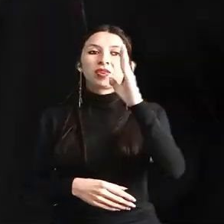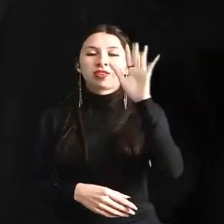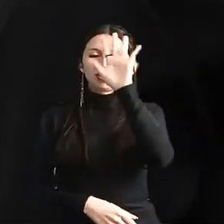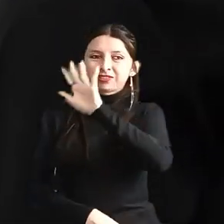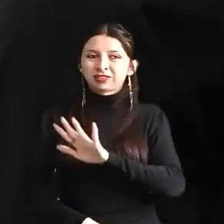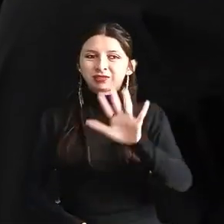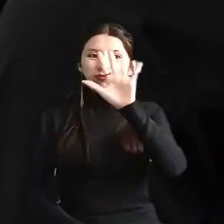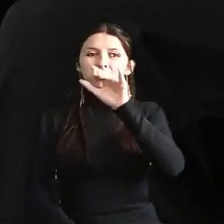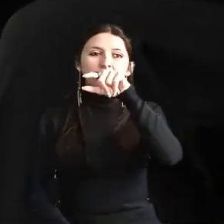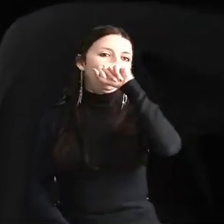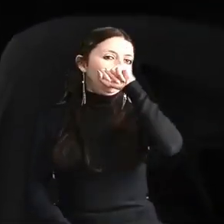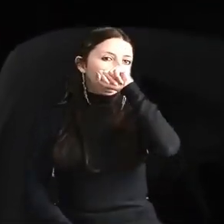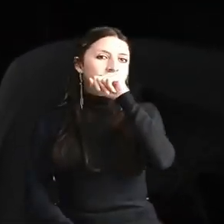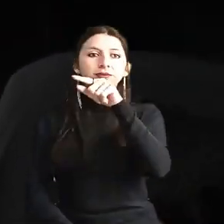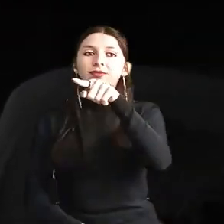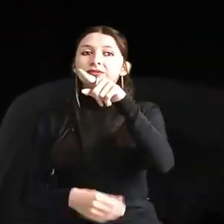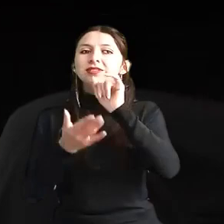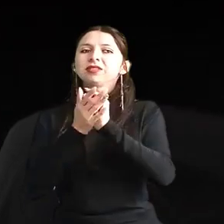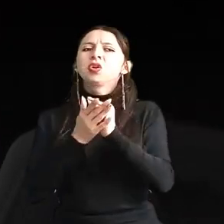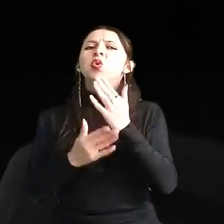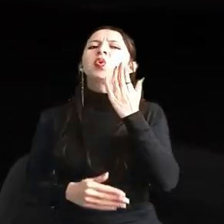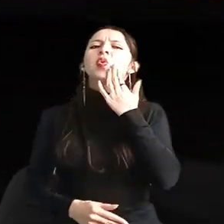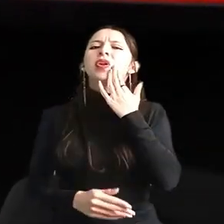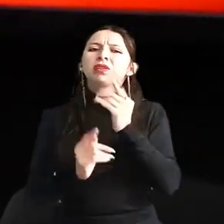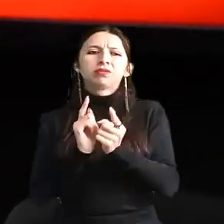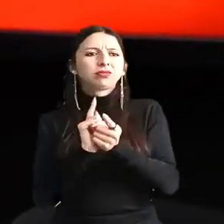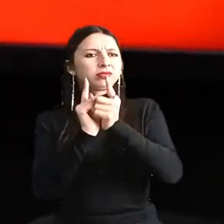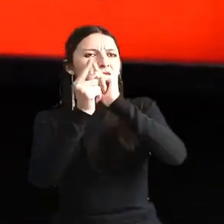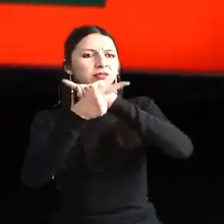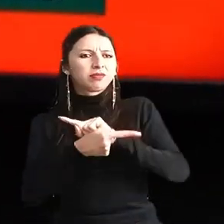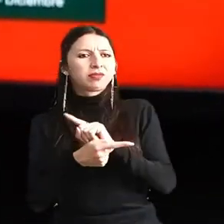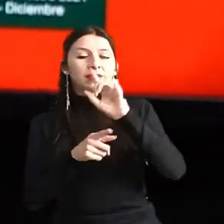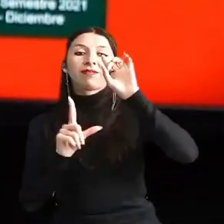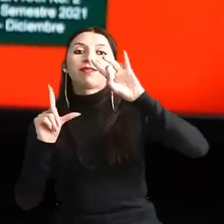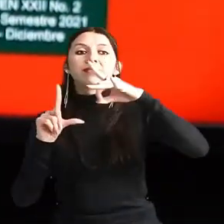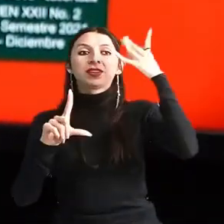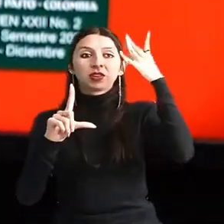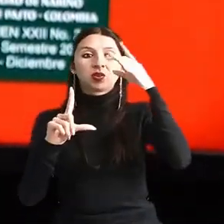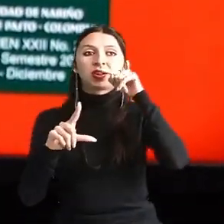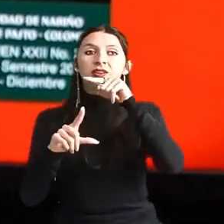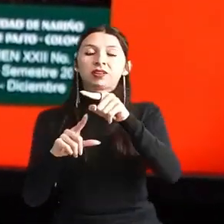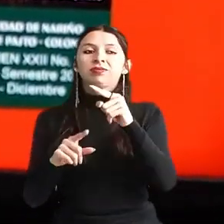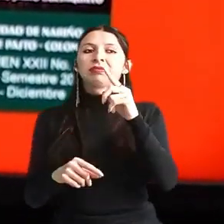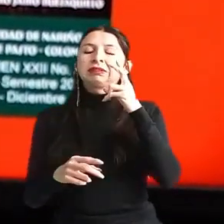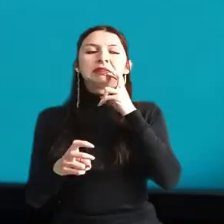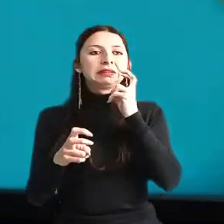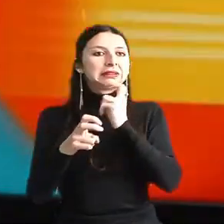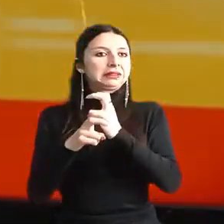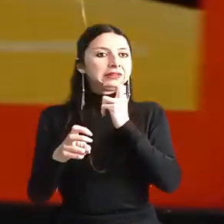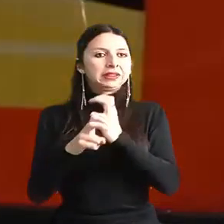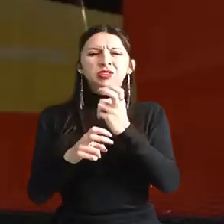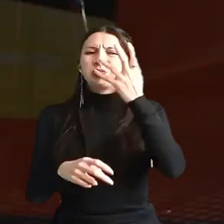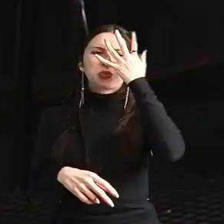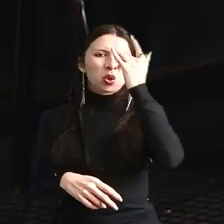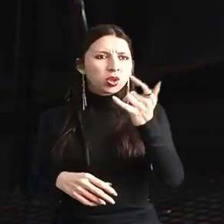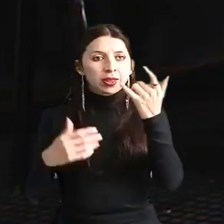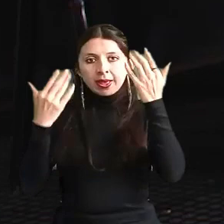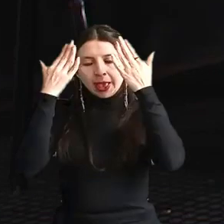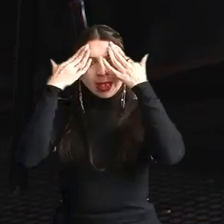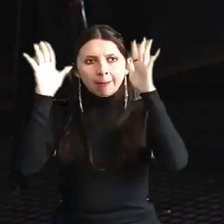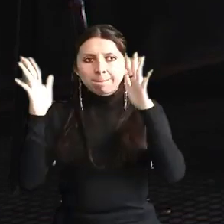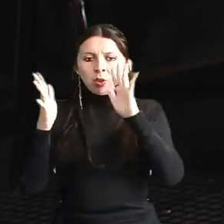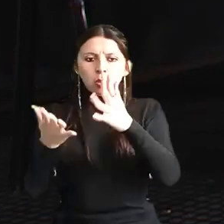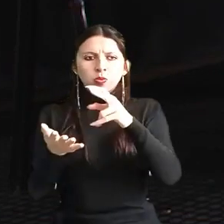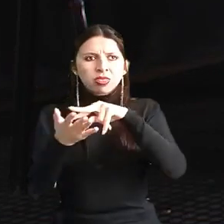Cuando tenemos esa transición al medio online primero fue difícil obviamente porque no teníamos